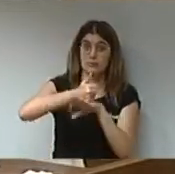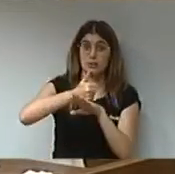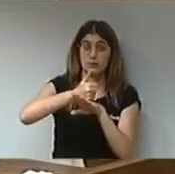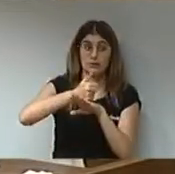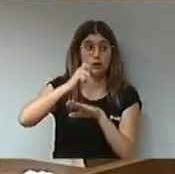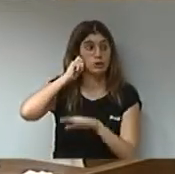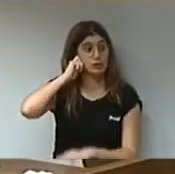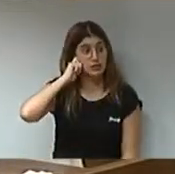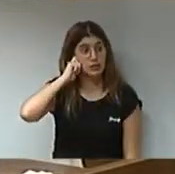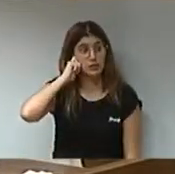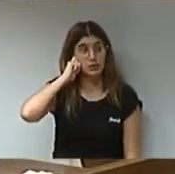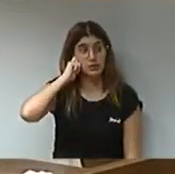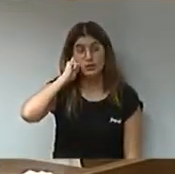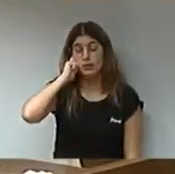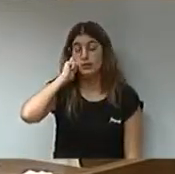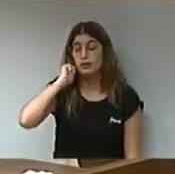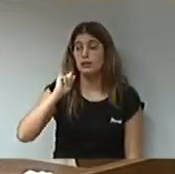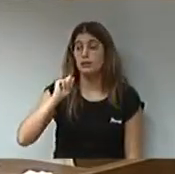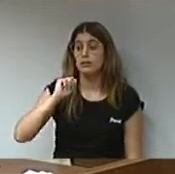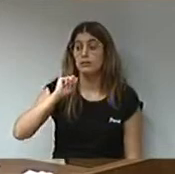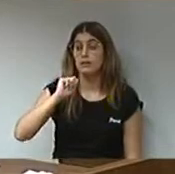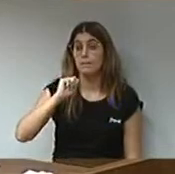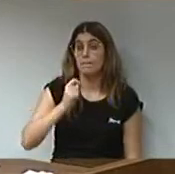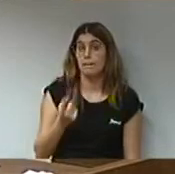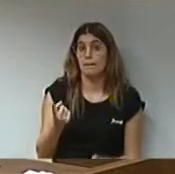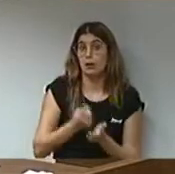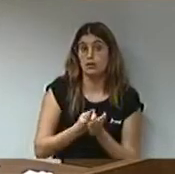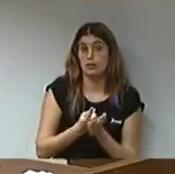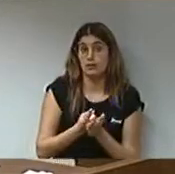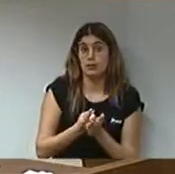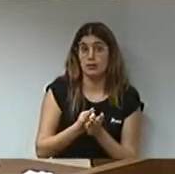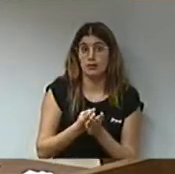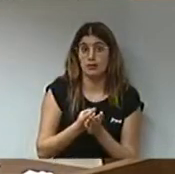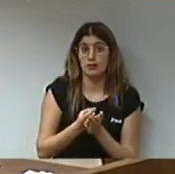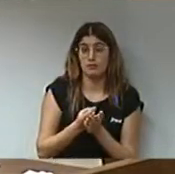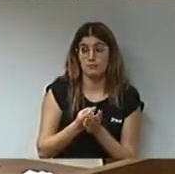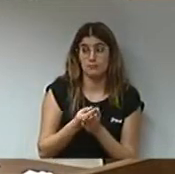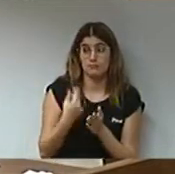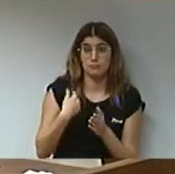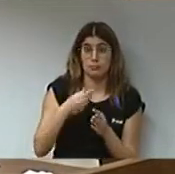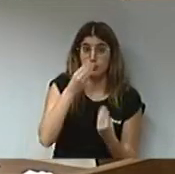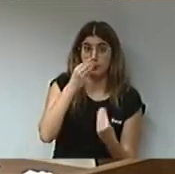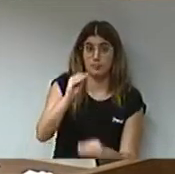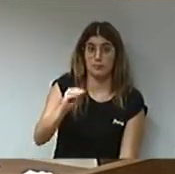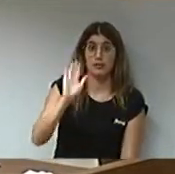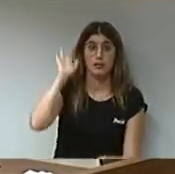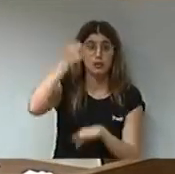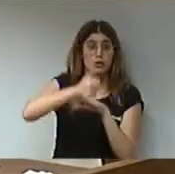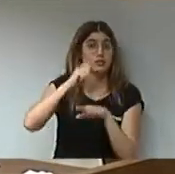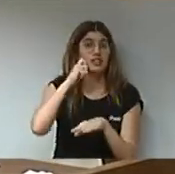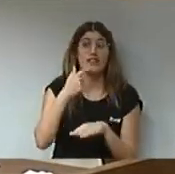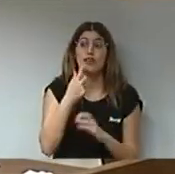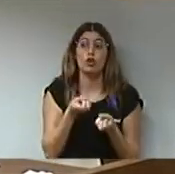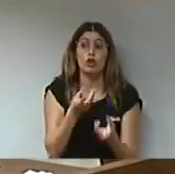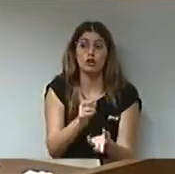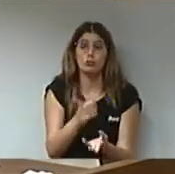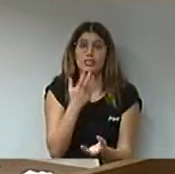se aparta de los problemas y su consellera dijo textualmente, no se comunica lo que no existe.